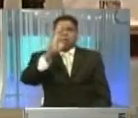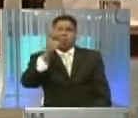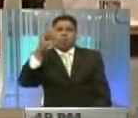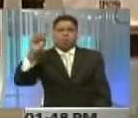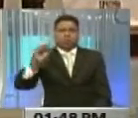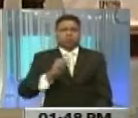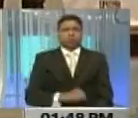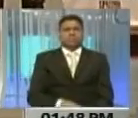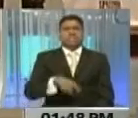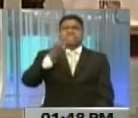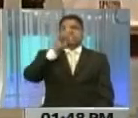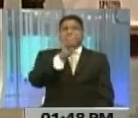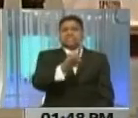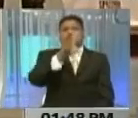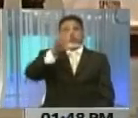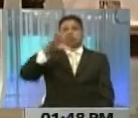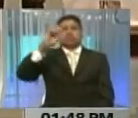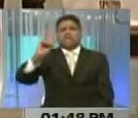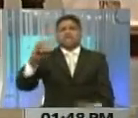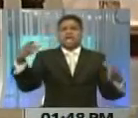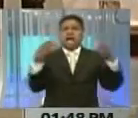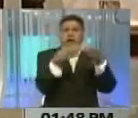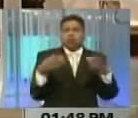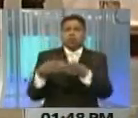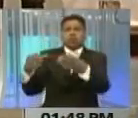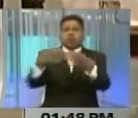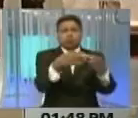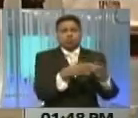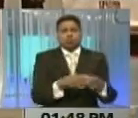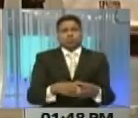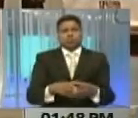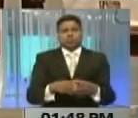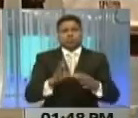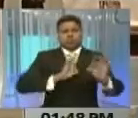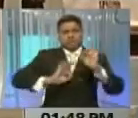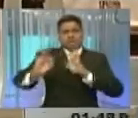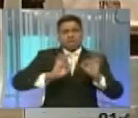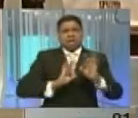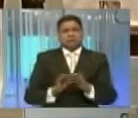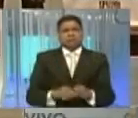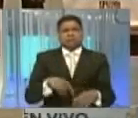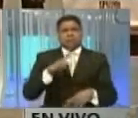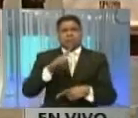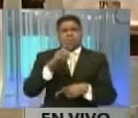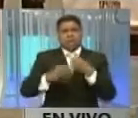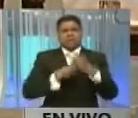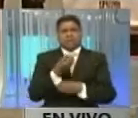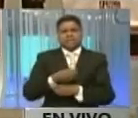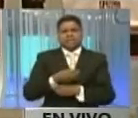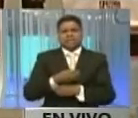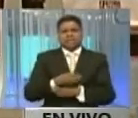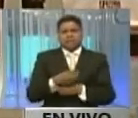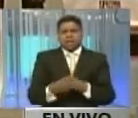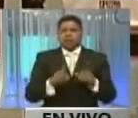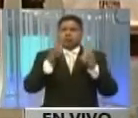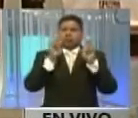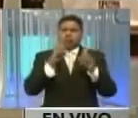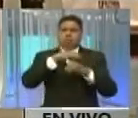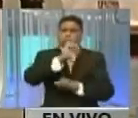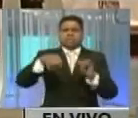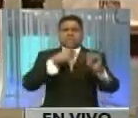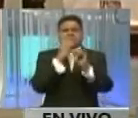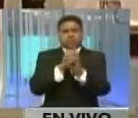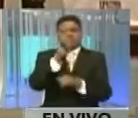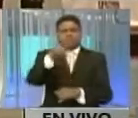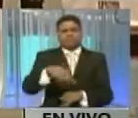agrupaciones teatrales nacionales, porque estamos haciendo la versión internacional cada 2 años. Un año hacemos sobre